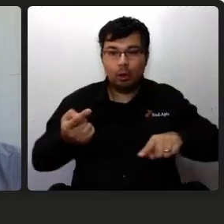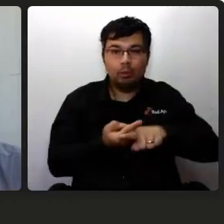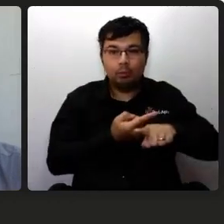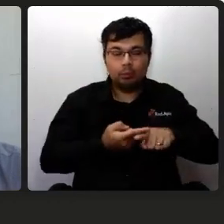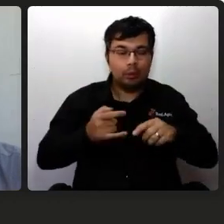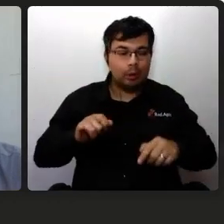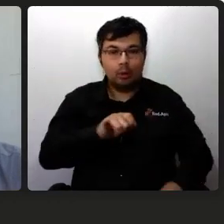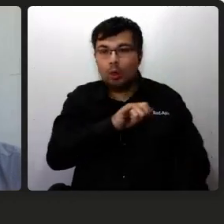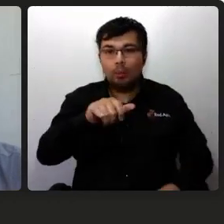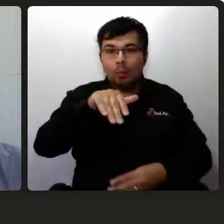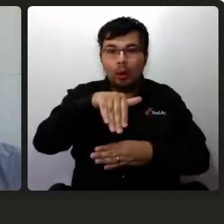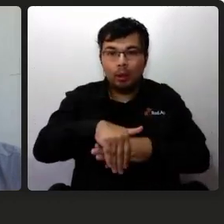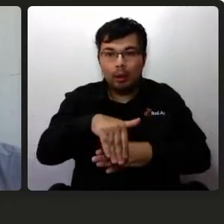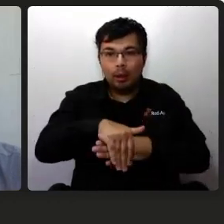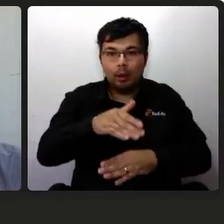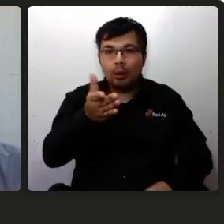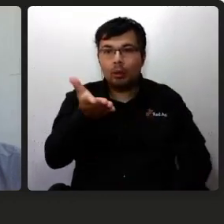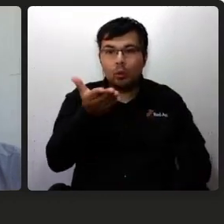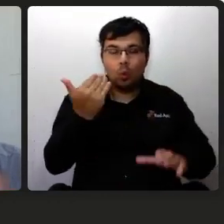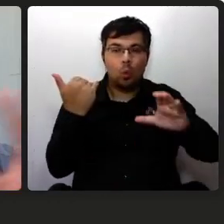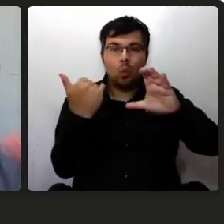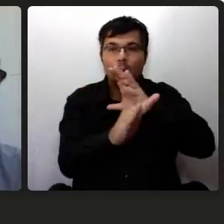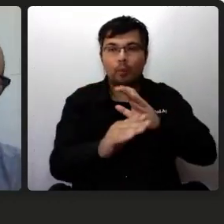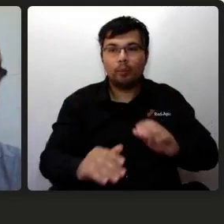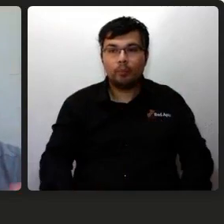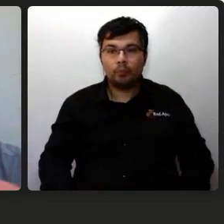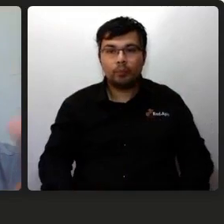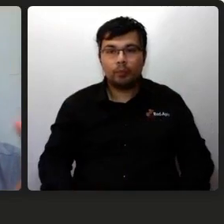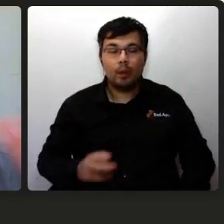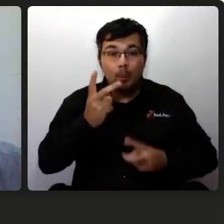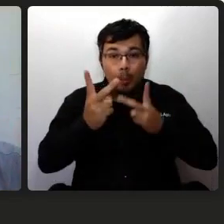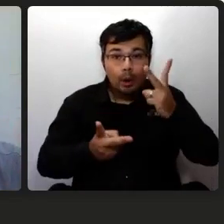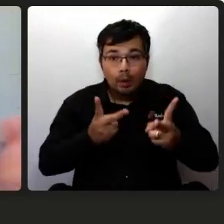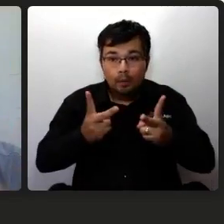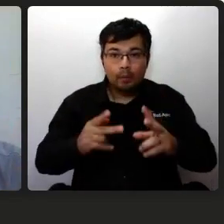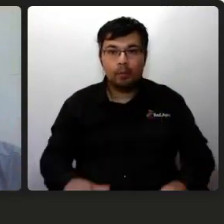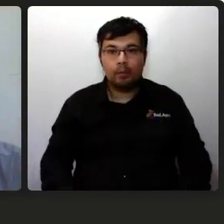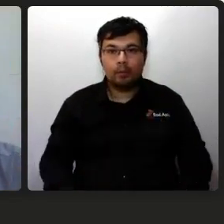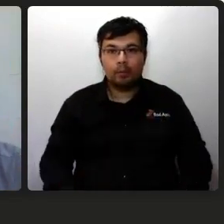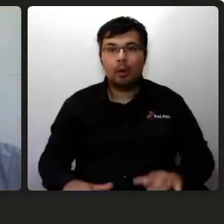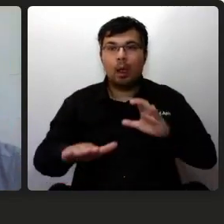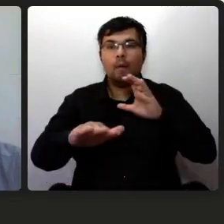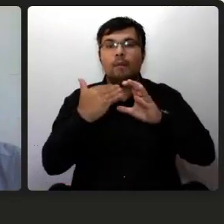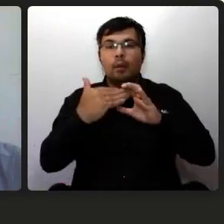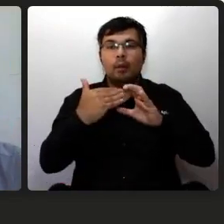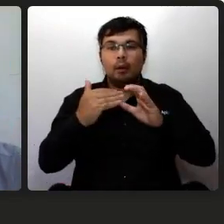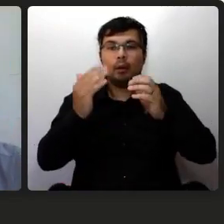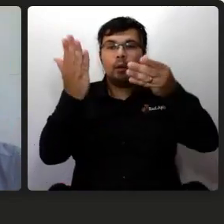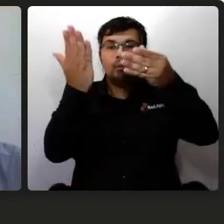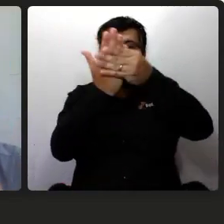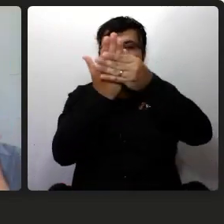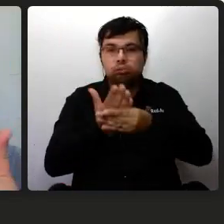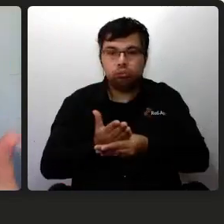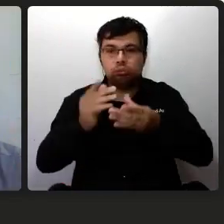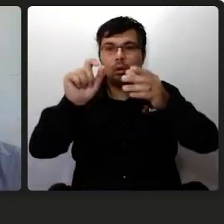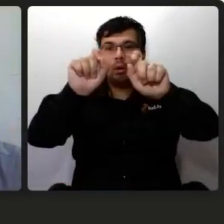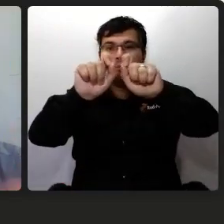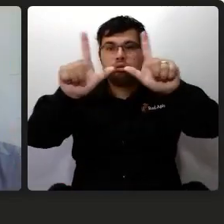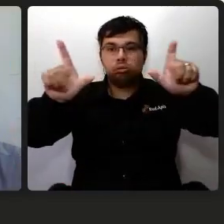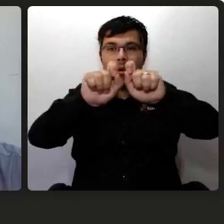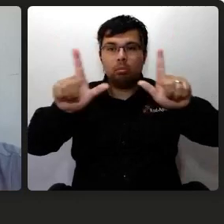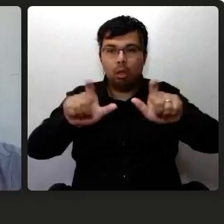más, en vuestros correos electrónicos para que revisen la bandeja de entrada, los spam, los no deseados. No siempre caemos en ella, pero si no,